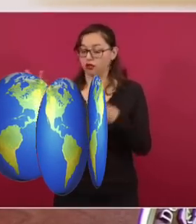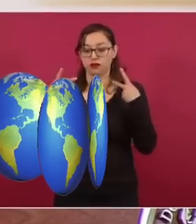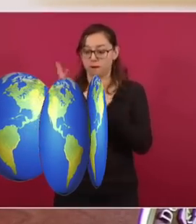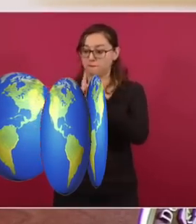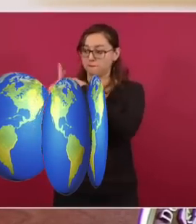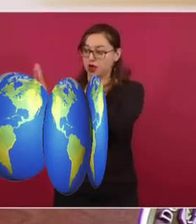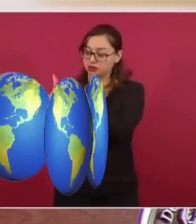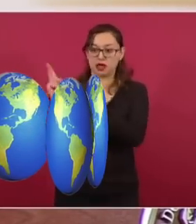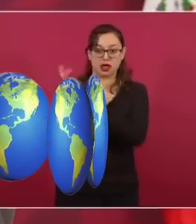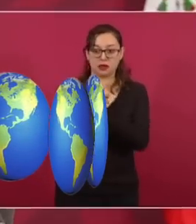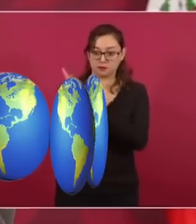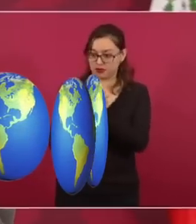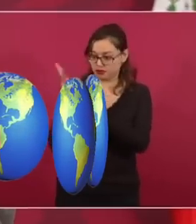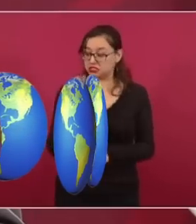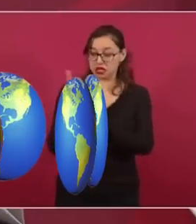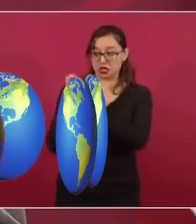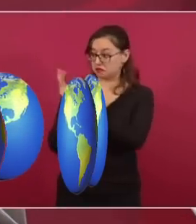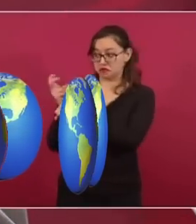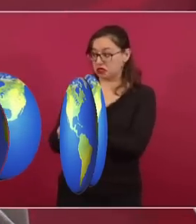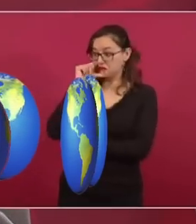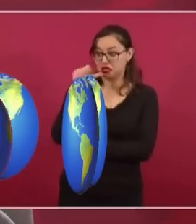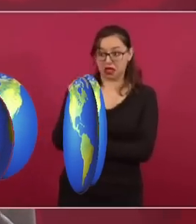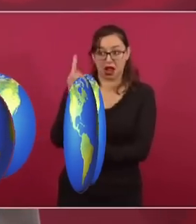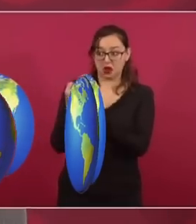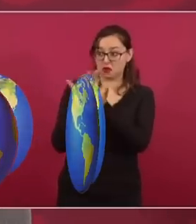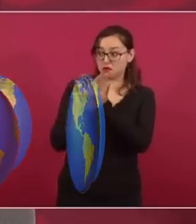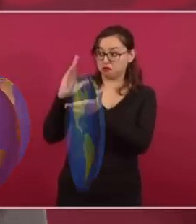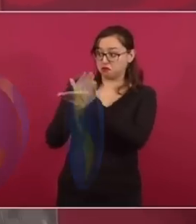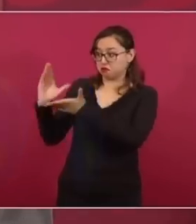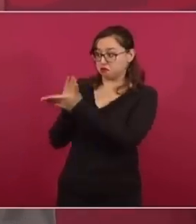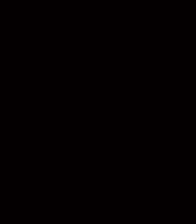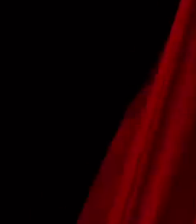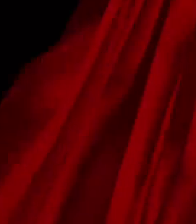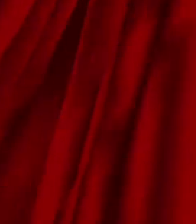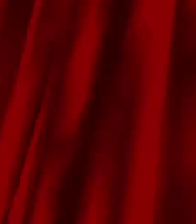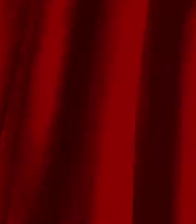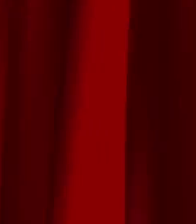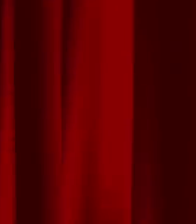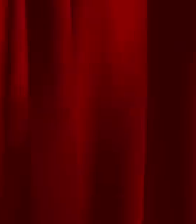ir una representación del gobierno de México, pero no iría yo. Me representaría el canciller Marcelo. ¿Cuál?